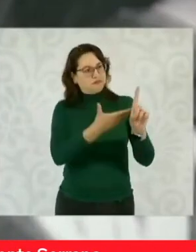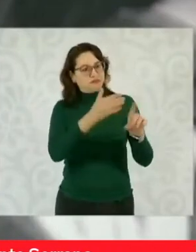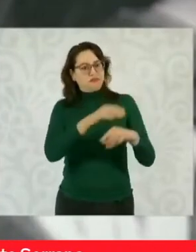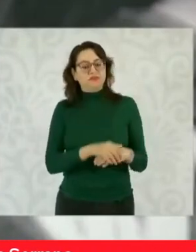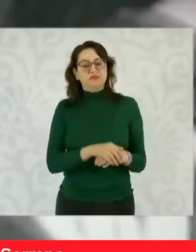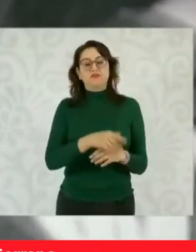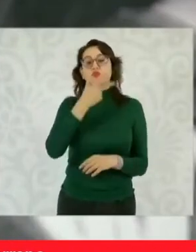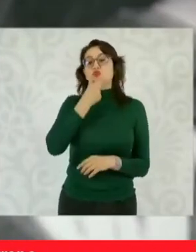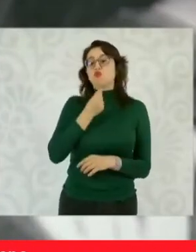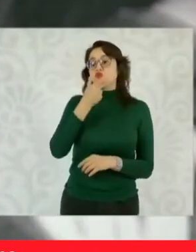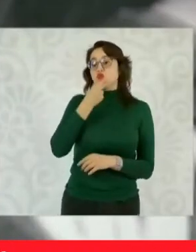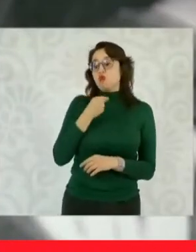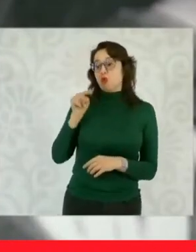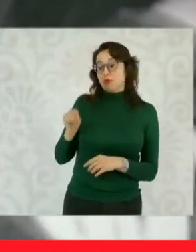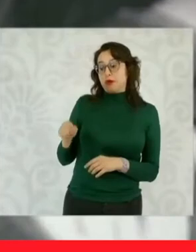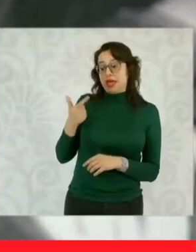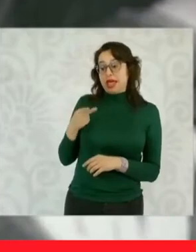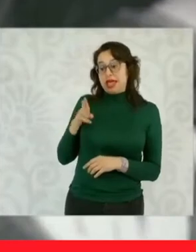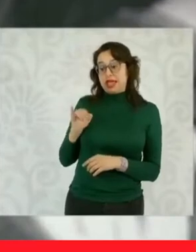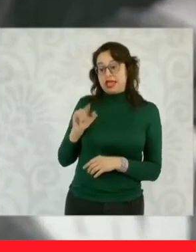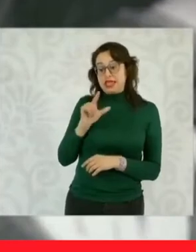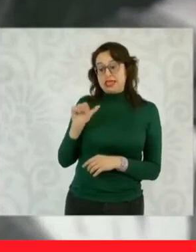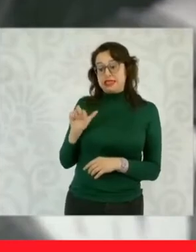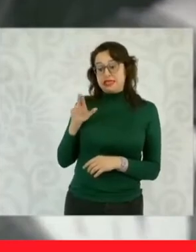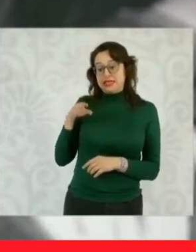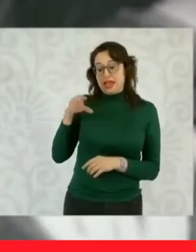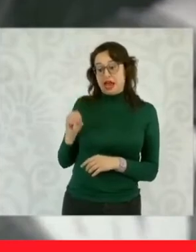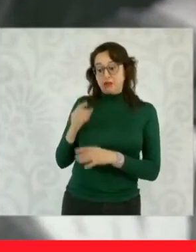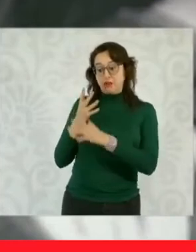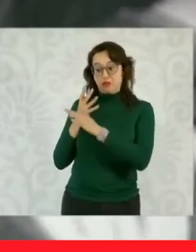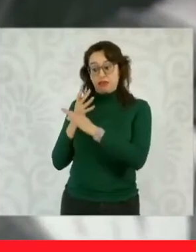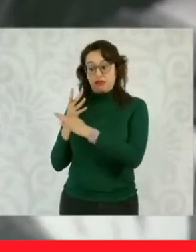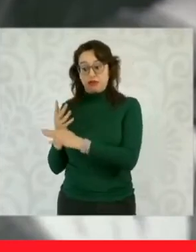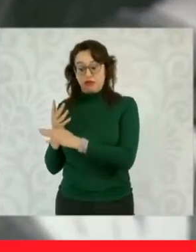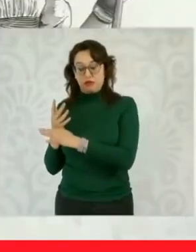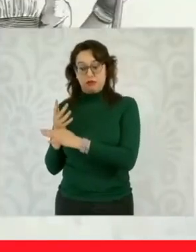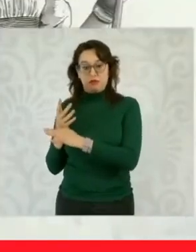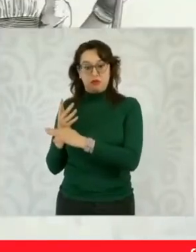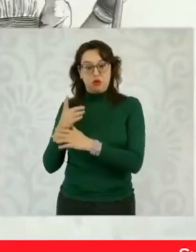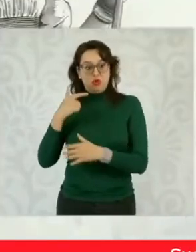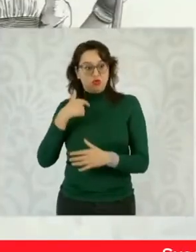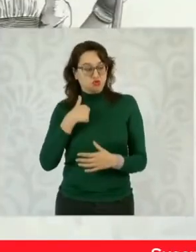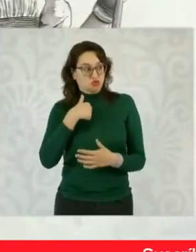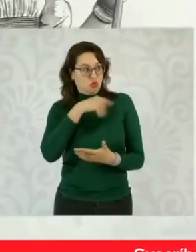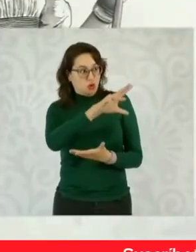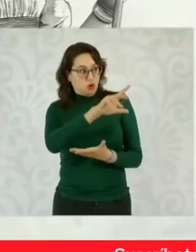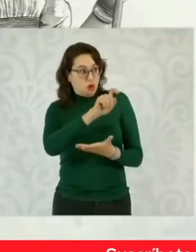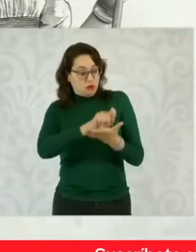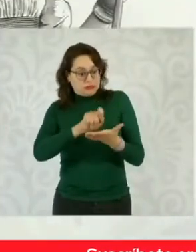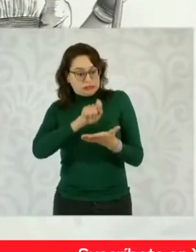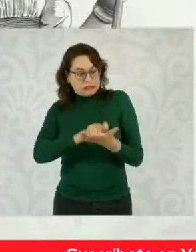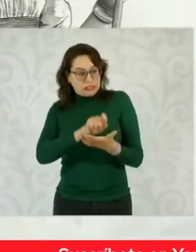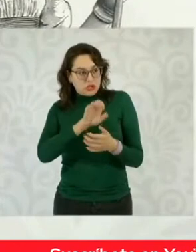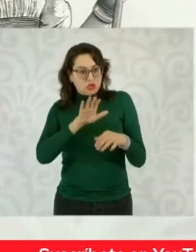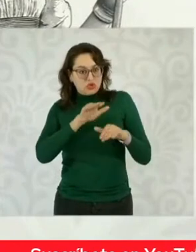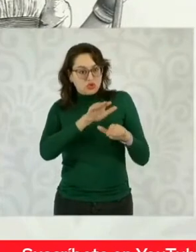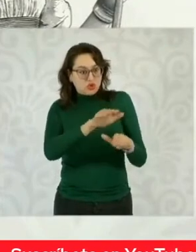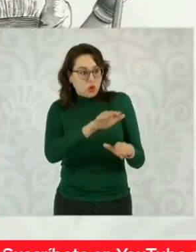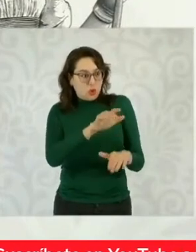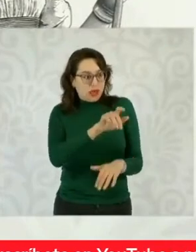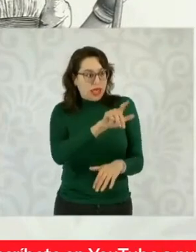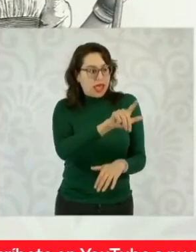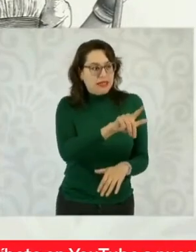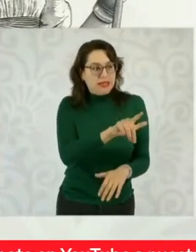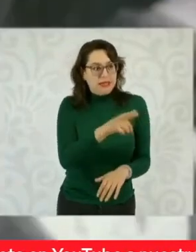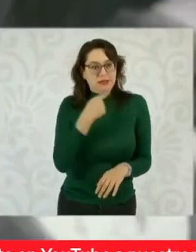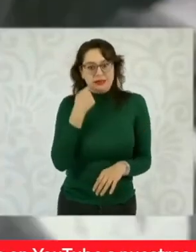yo para hablar de Ramírez necesito purificar mis labios. Qué impactante, ¿no? Entonces, con ese mismo